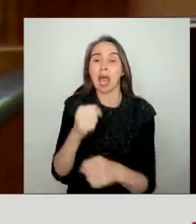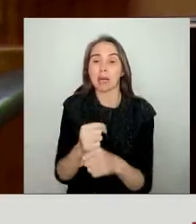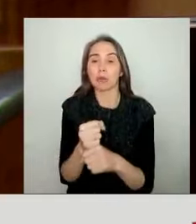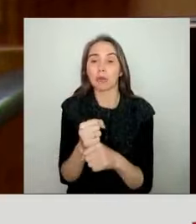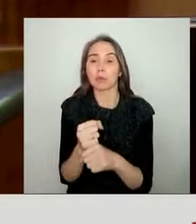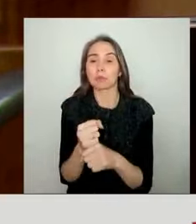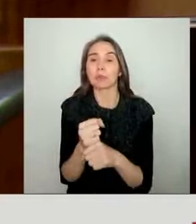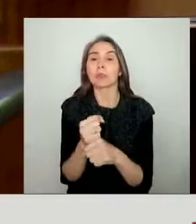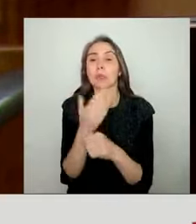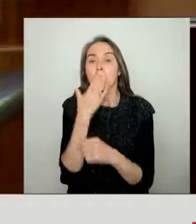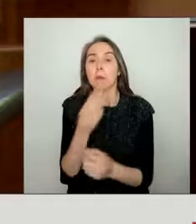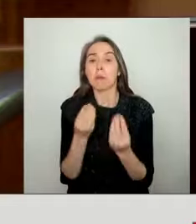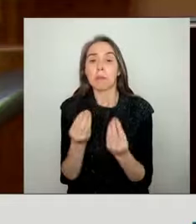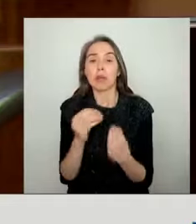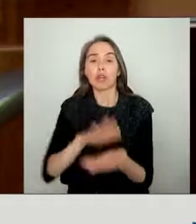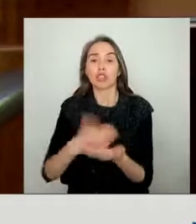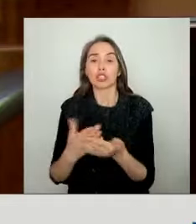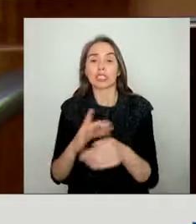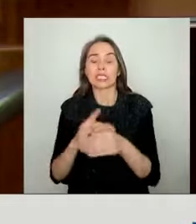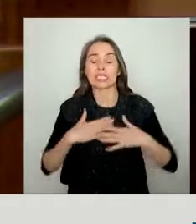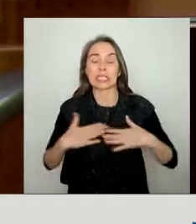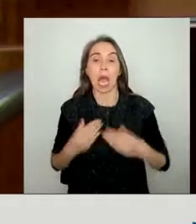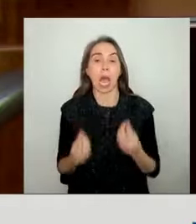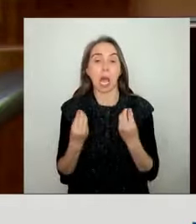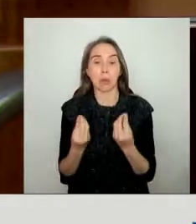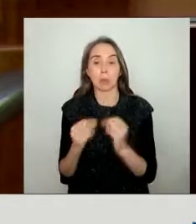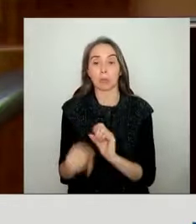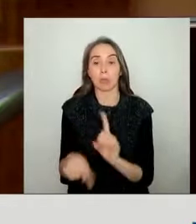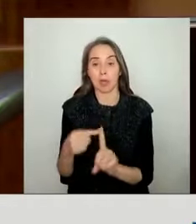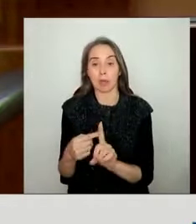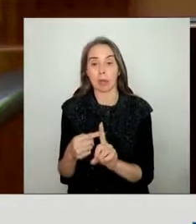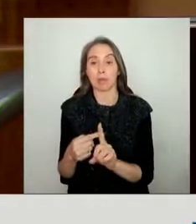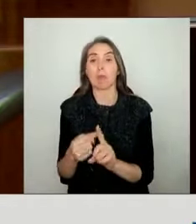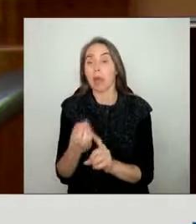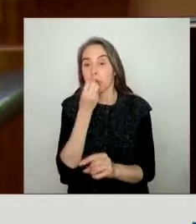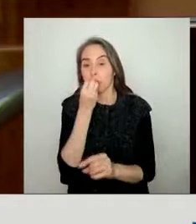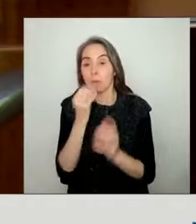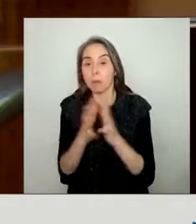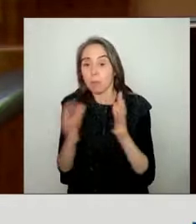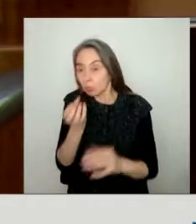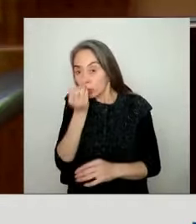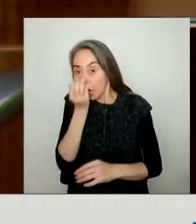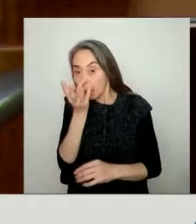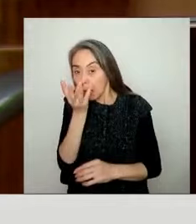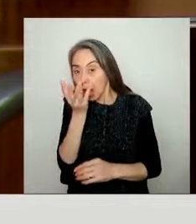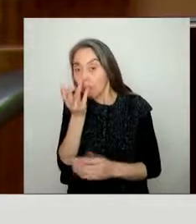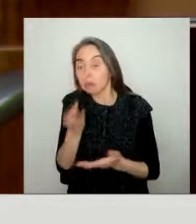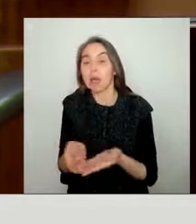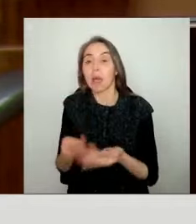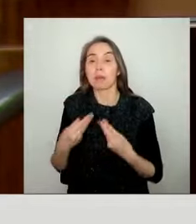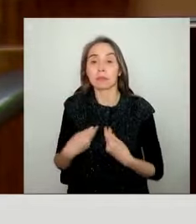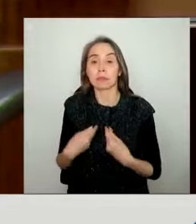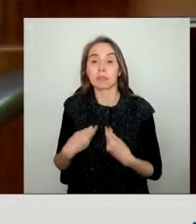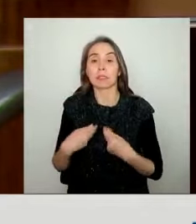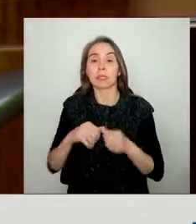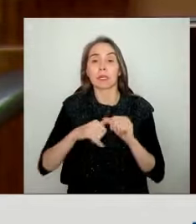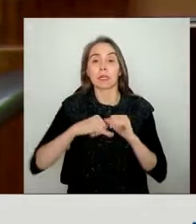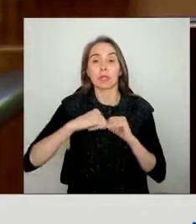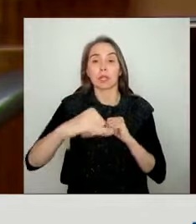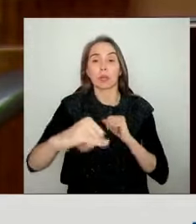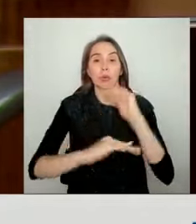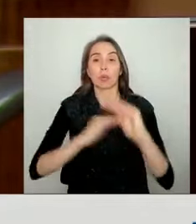mejor salud además presidente las dietas altas en Plantas contribuyen también a la sostenibilidad ambiental